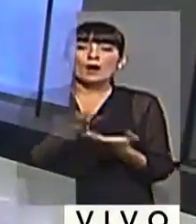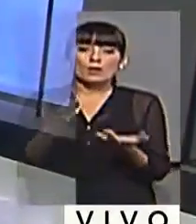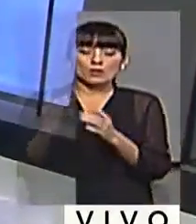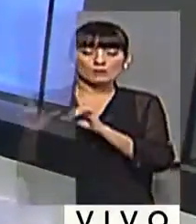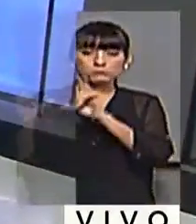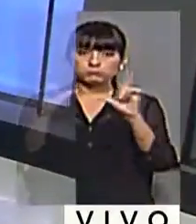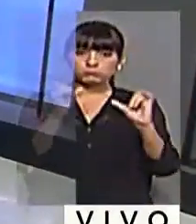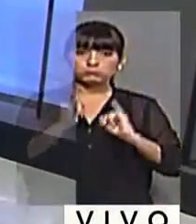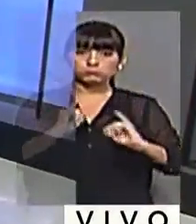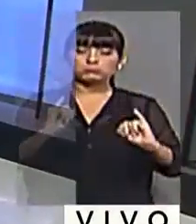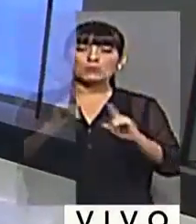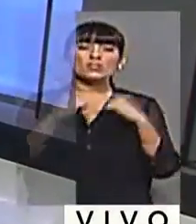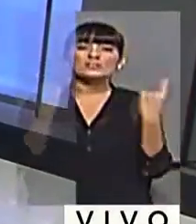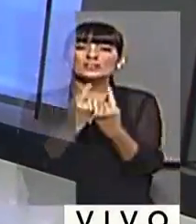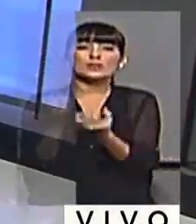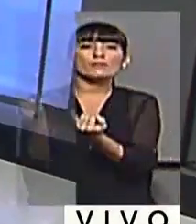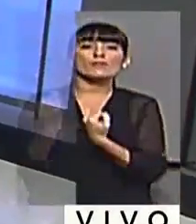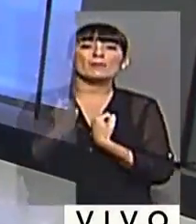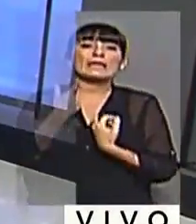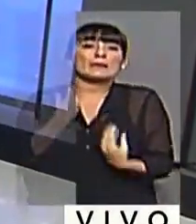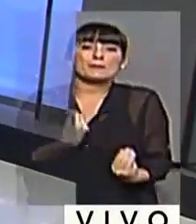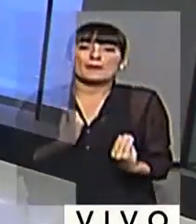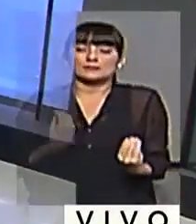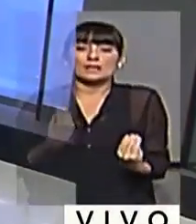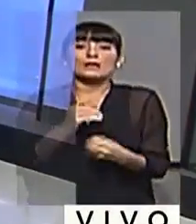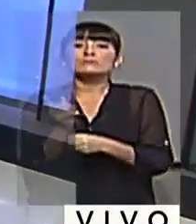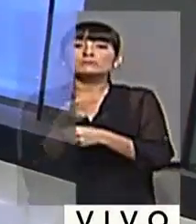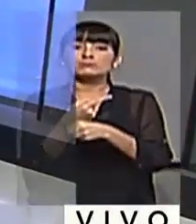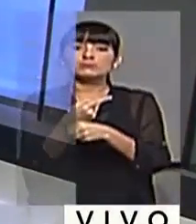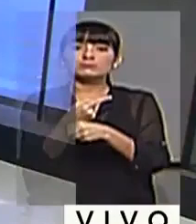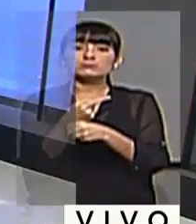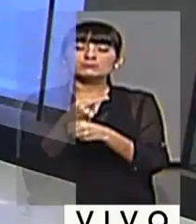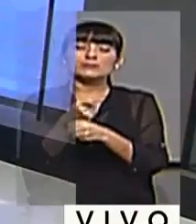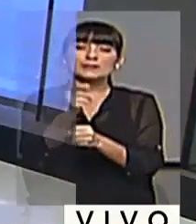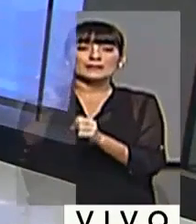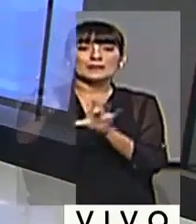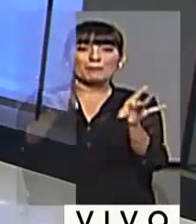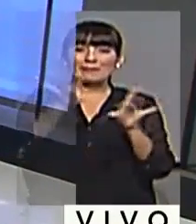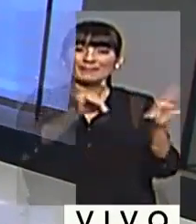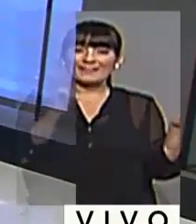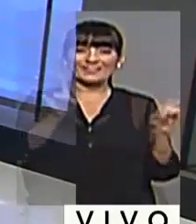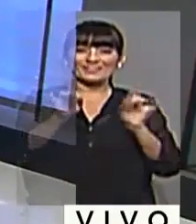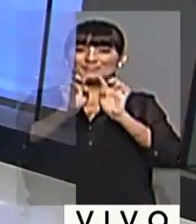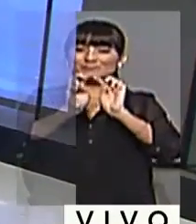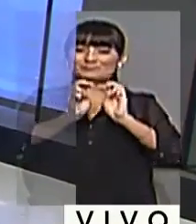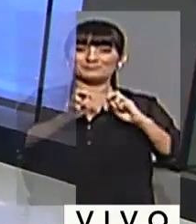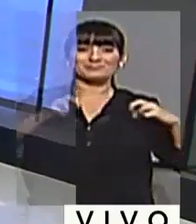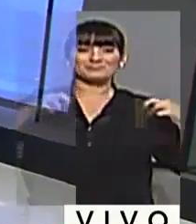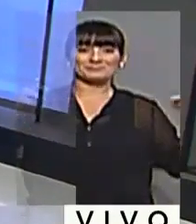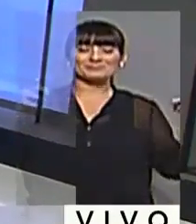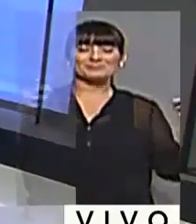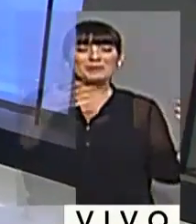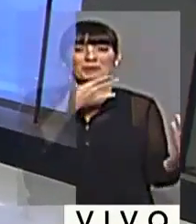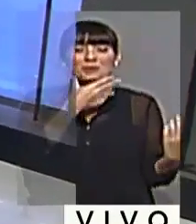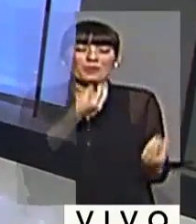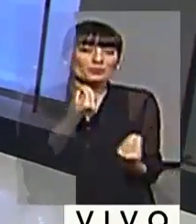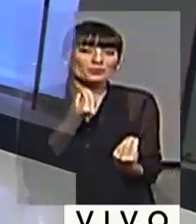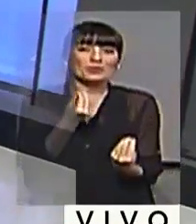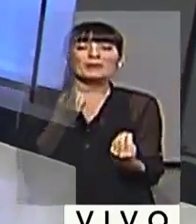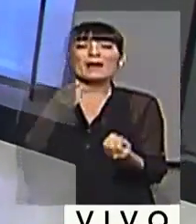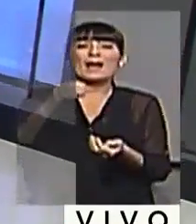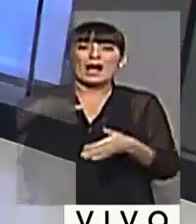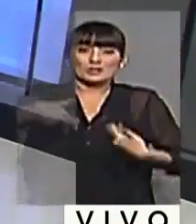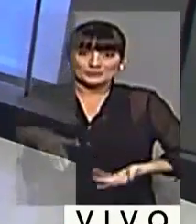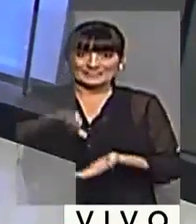contexto que nos dice qué es lo que está pasando y vamos de inmediato con nuestros invitados, este panel de lujo que tenemos hoy día en Actualidad Central. Vamos a la nota